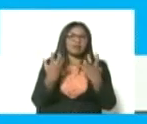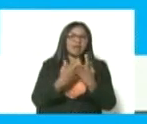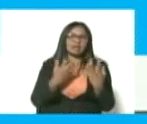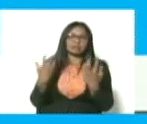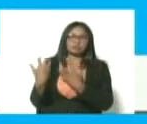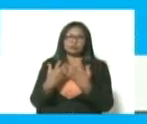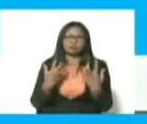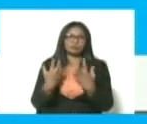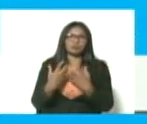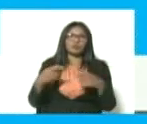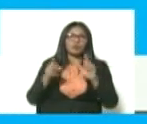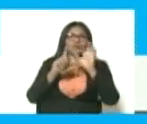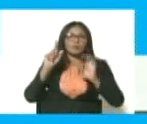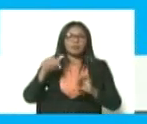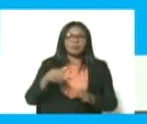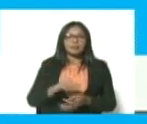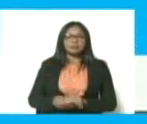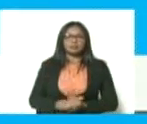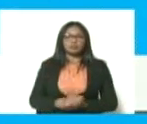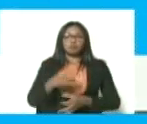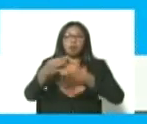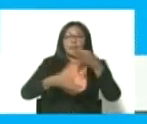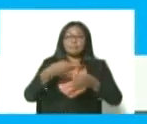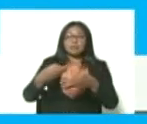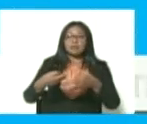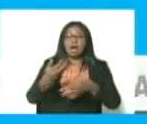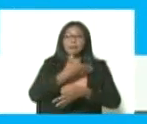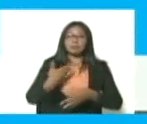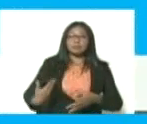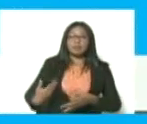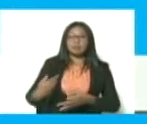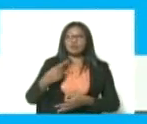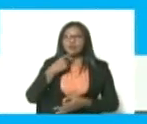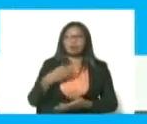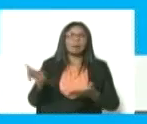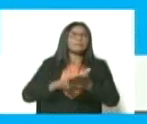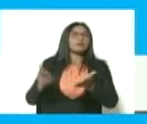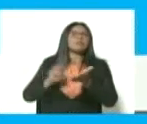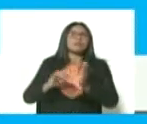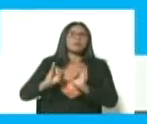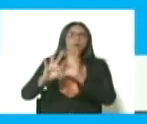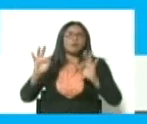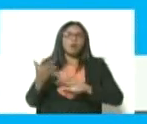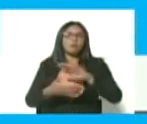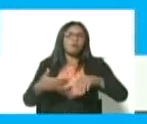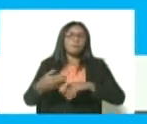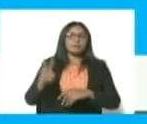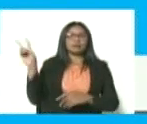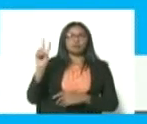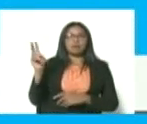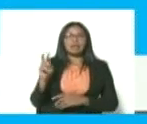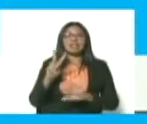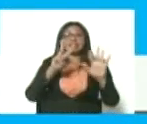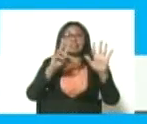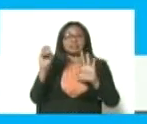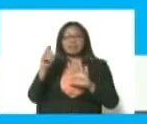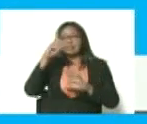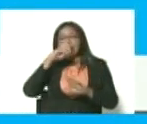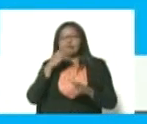explica Iván Duque con su refrito sobre Venezuela. 70 años de abandono de la